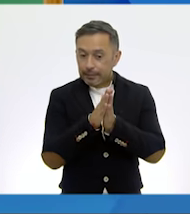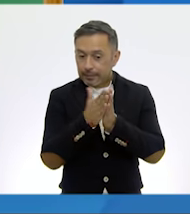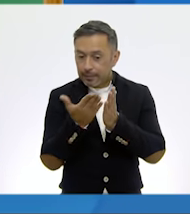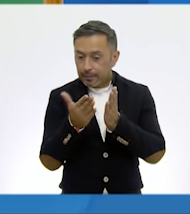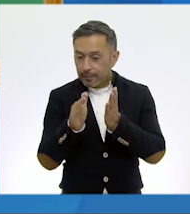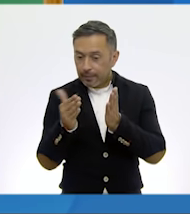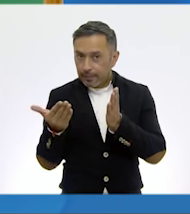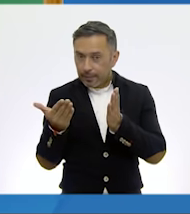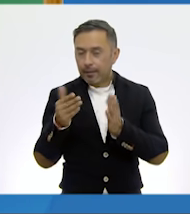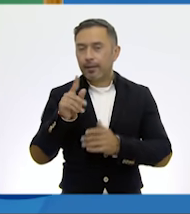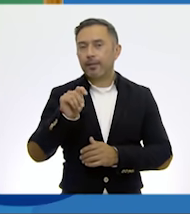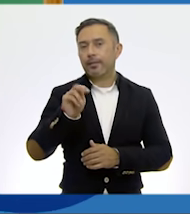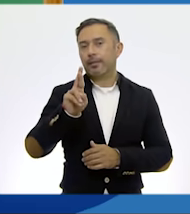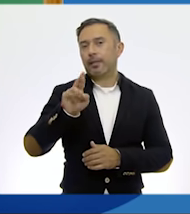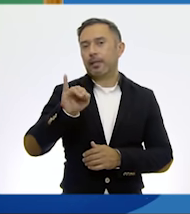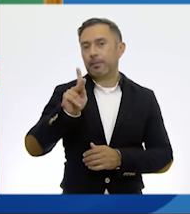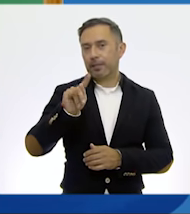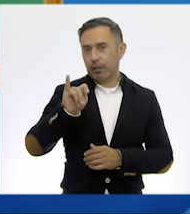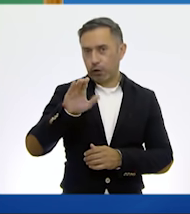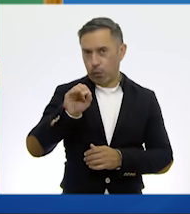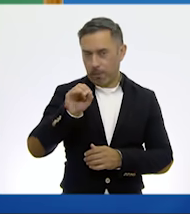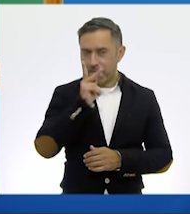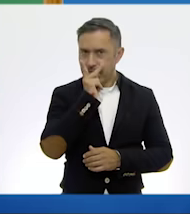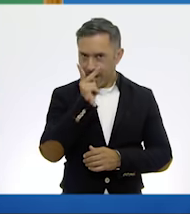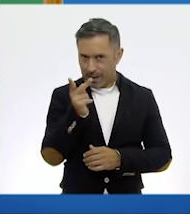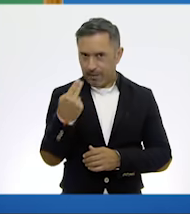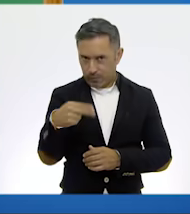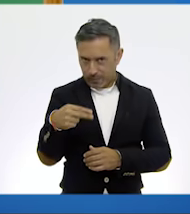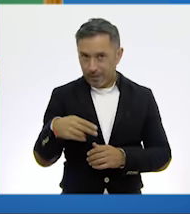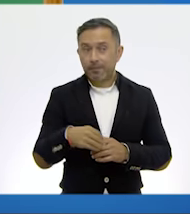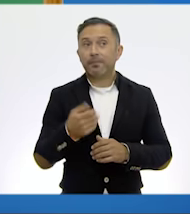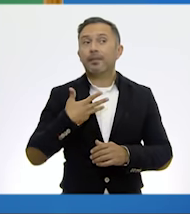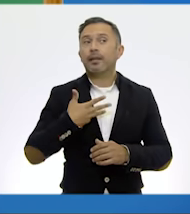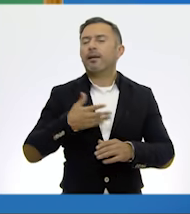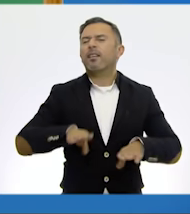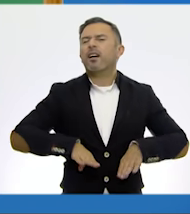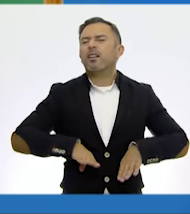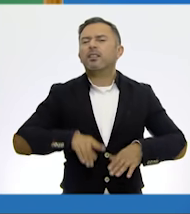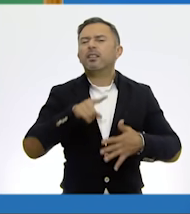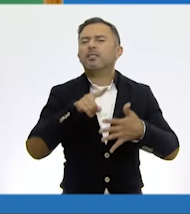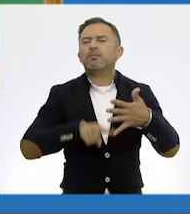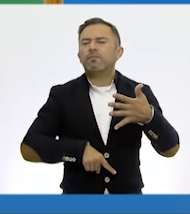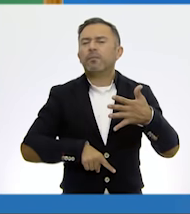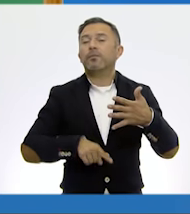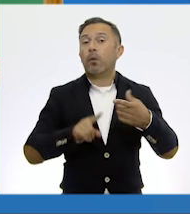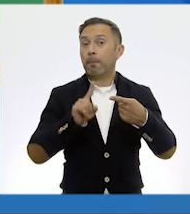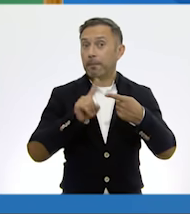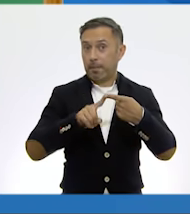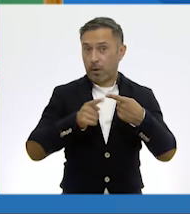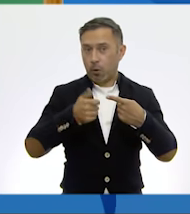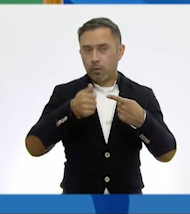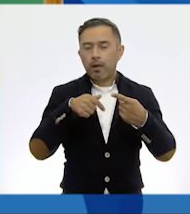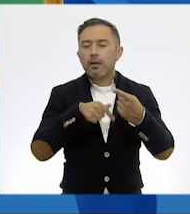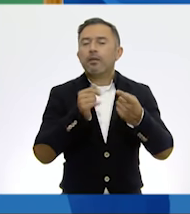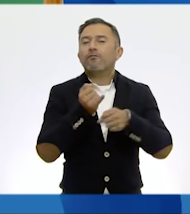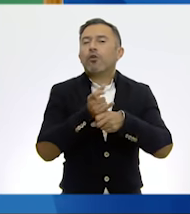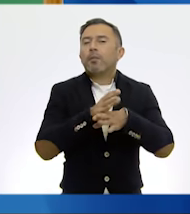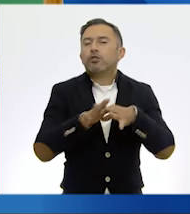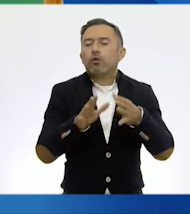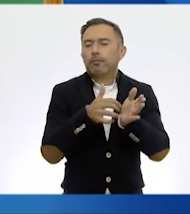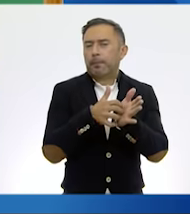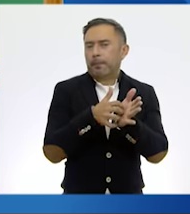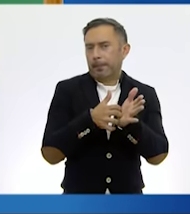características los folletos. La primera es que incluyen información breve e importante, como lo veíamos en el juego de la confusión.